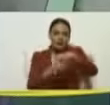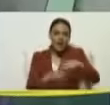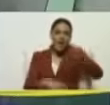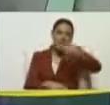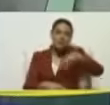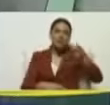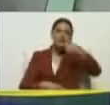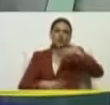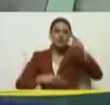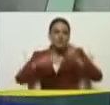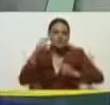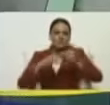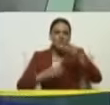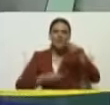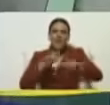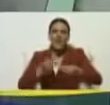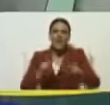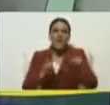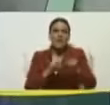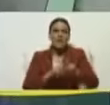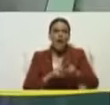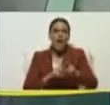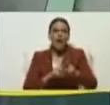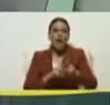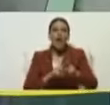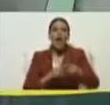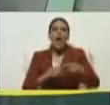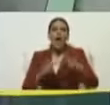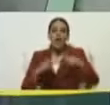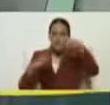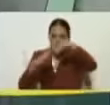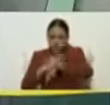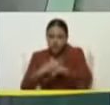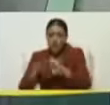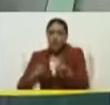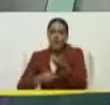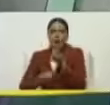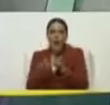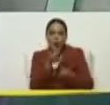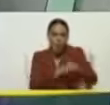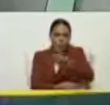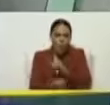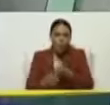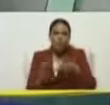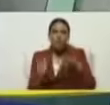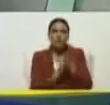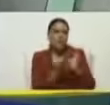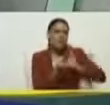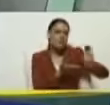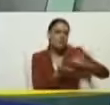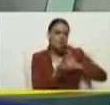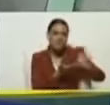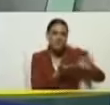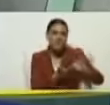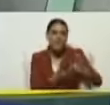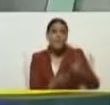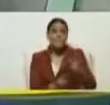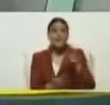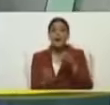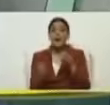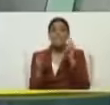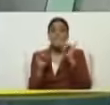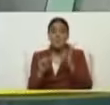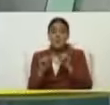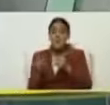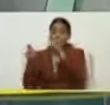crear un fondo especial económico de financiamiento para la